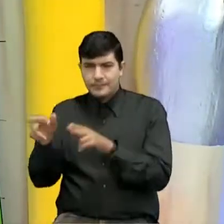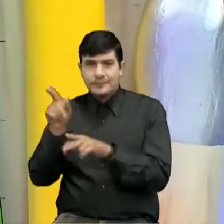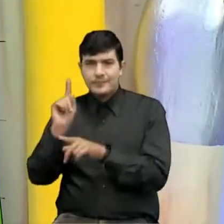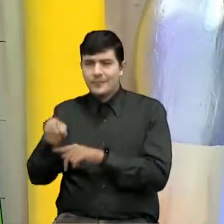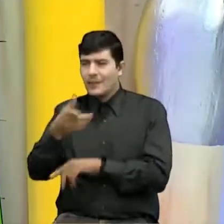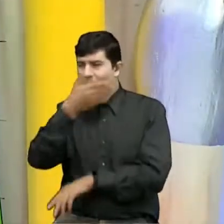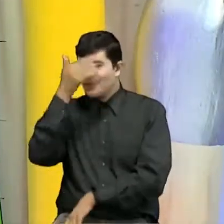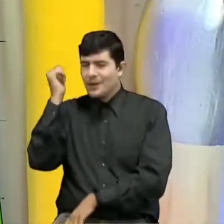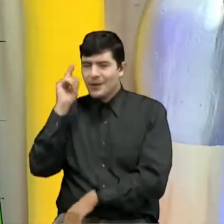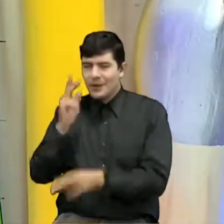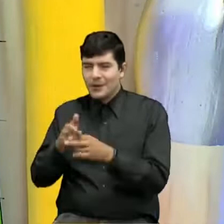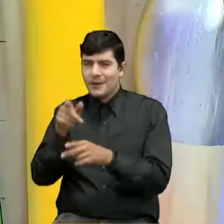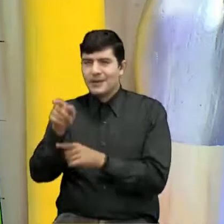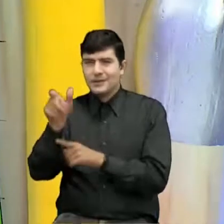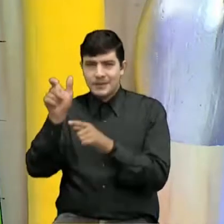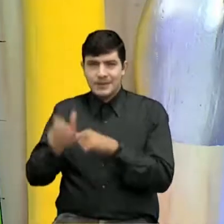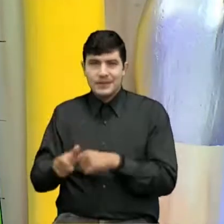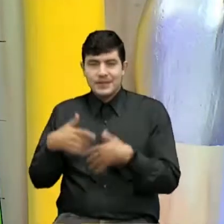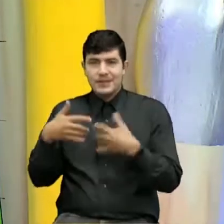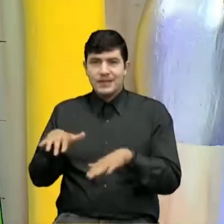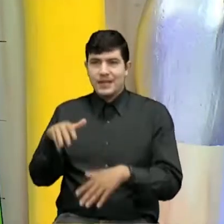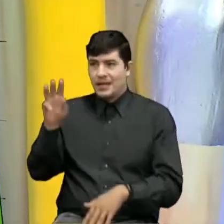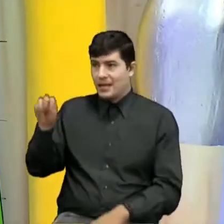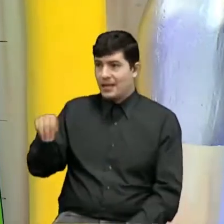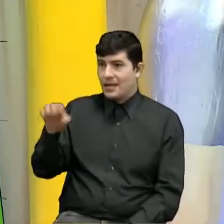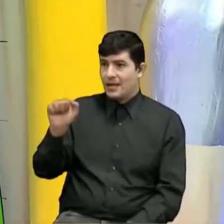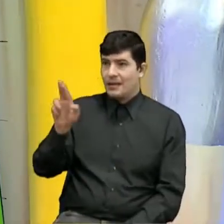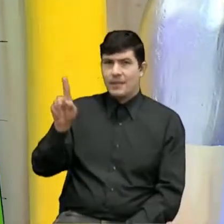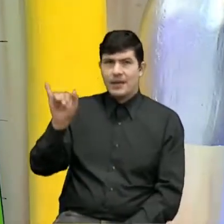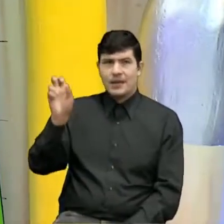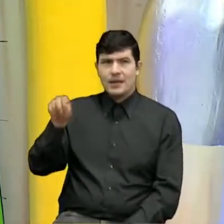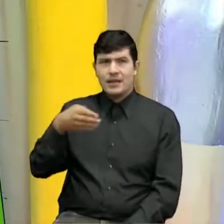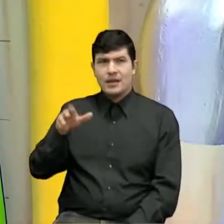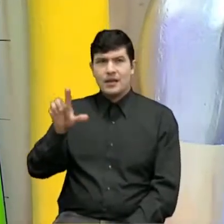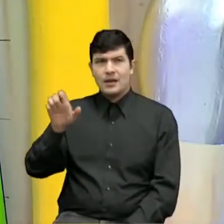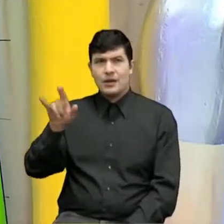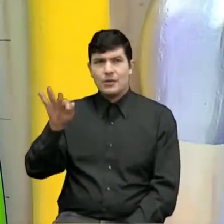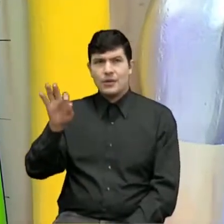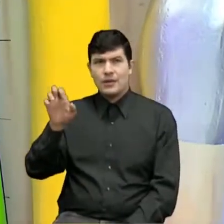pero la próxima clase se los voy a traer. Martin Luther King, si no estoy mal.